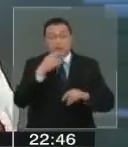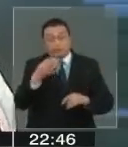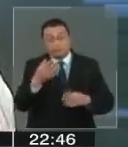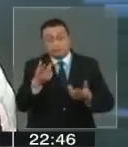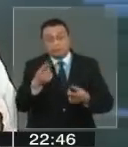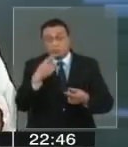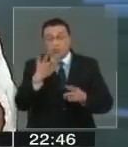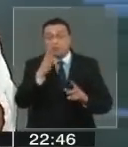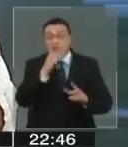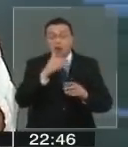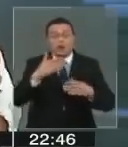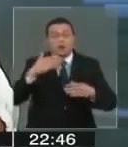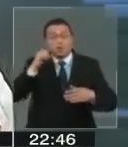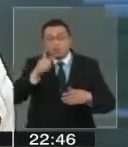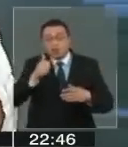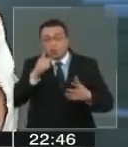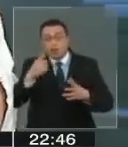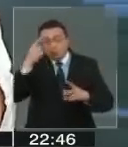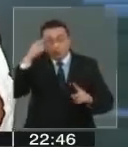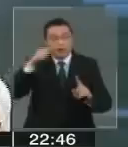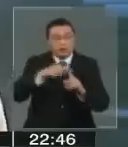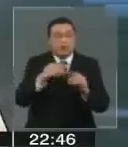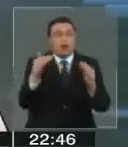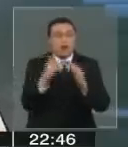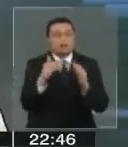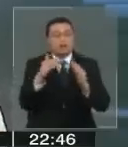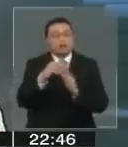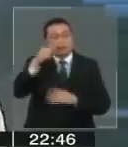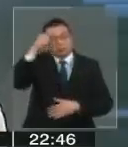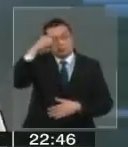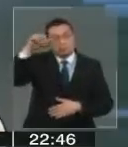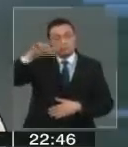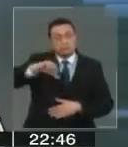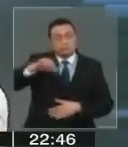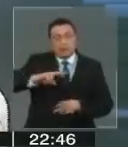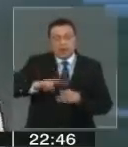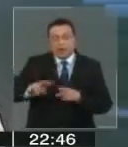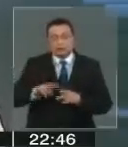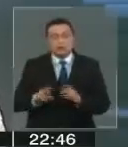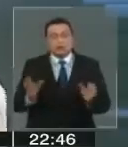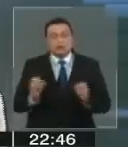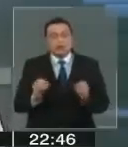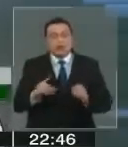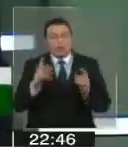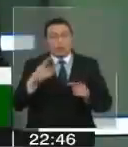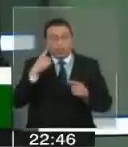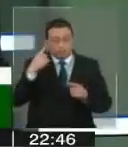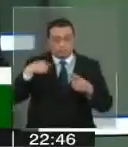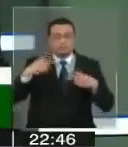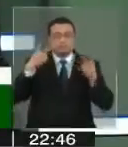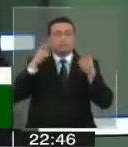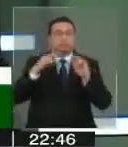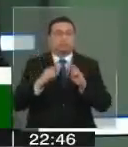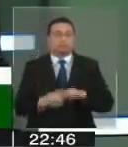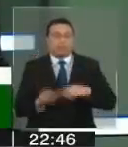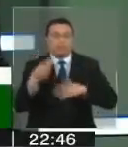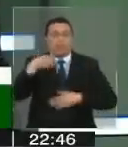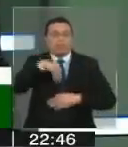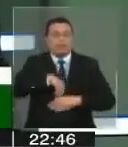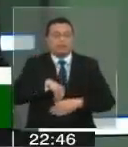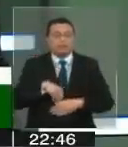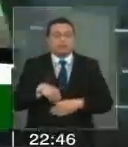rutina, no hay un objetivo, vas a estar en tu casa y ese no hacer nada se convierte al final en algo muy destructivo, digamos, porque empiezas